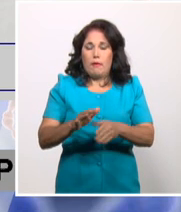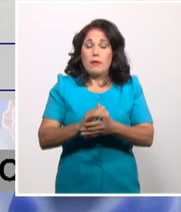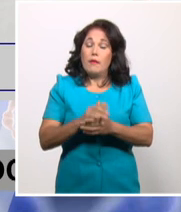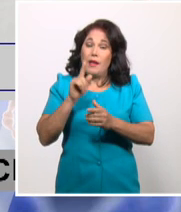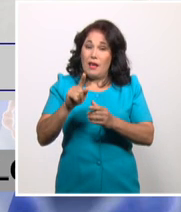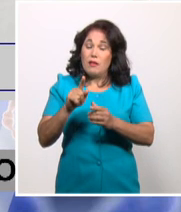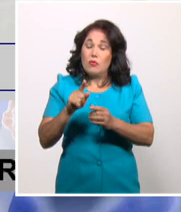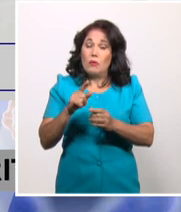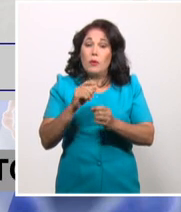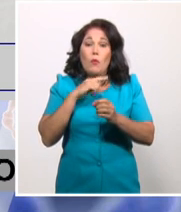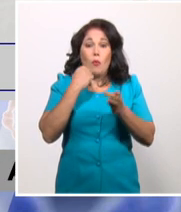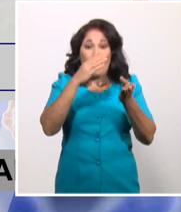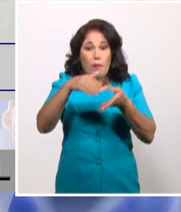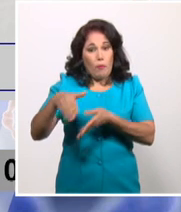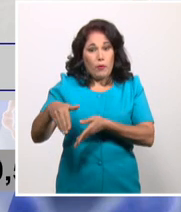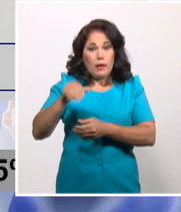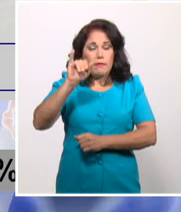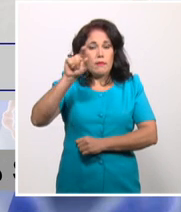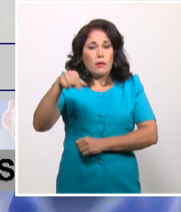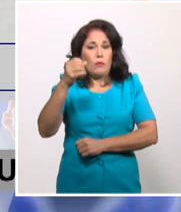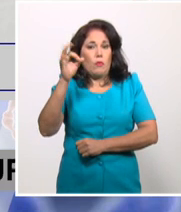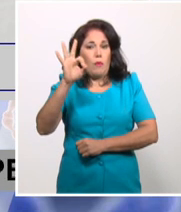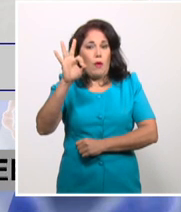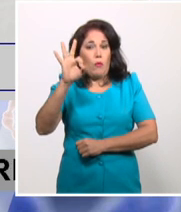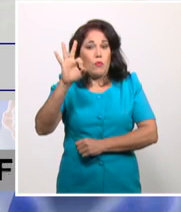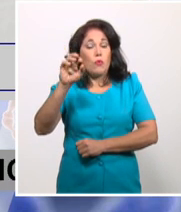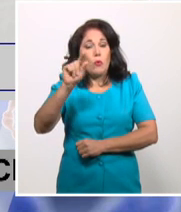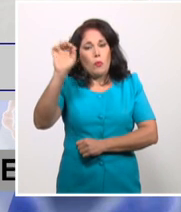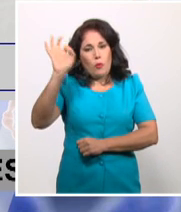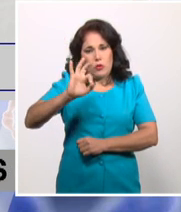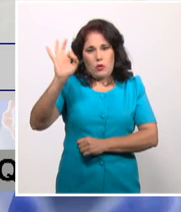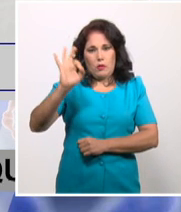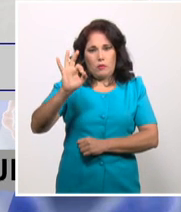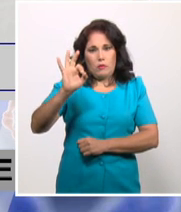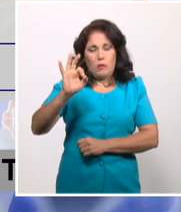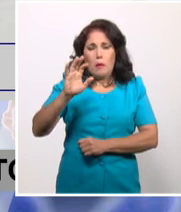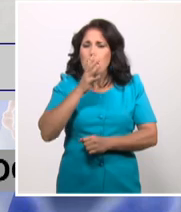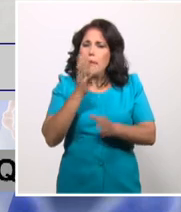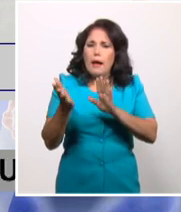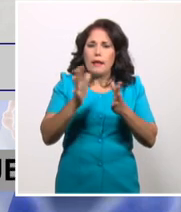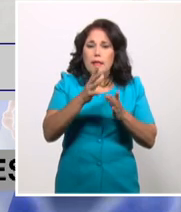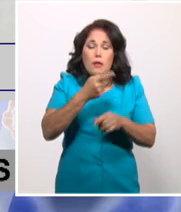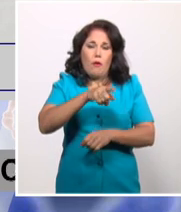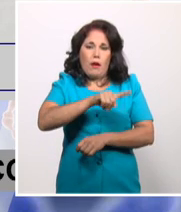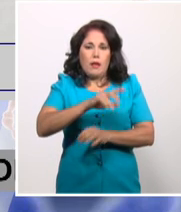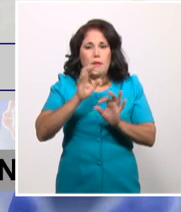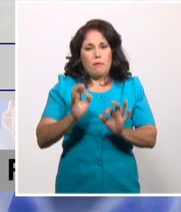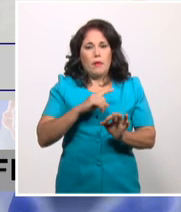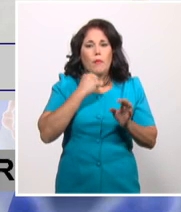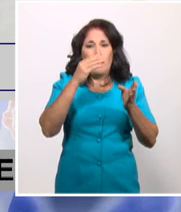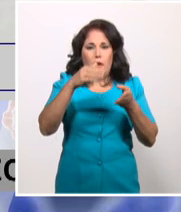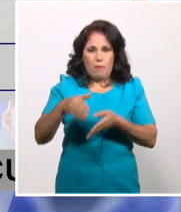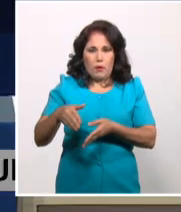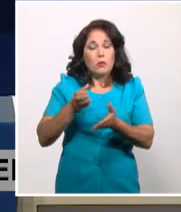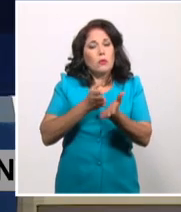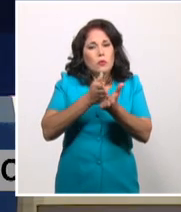una letalidad de un 6,1%, similar a la del día de ayer. Se